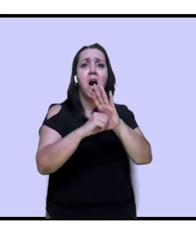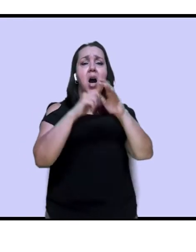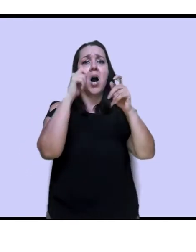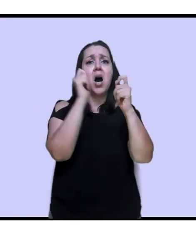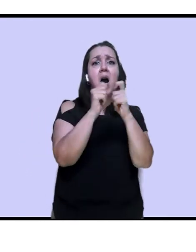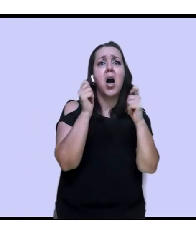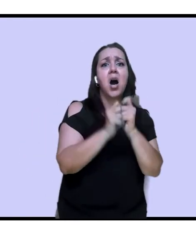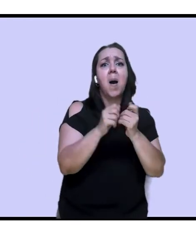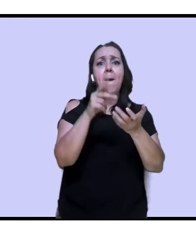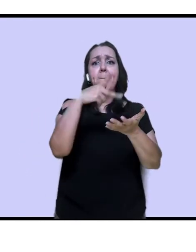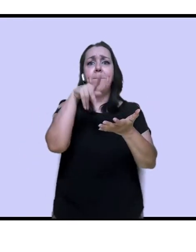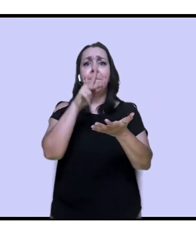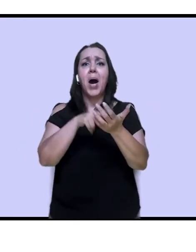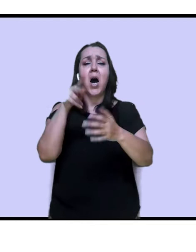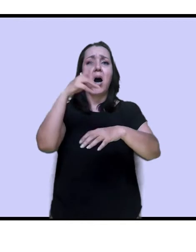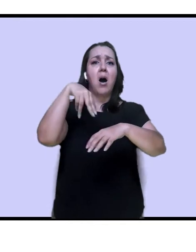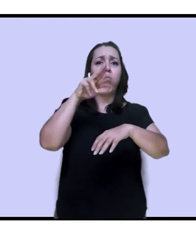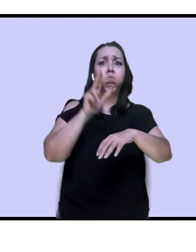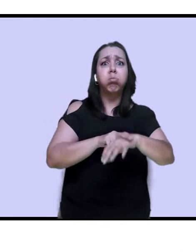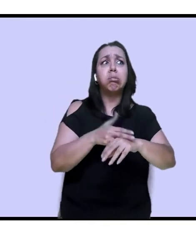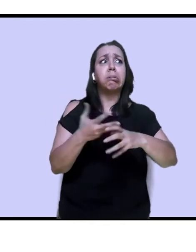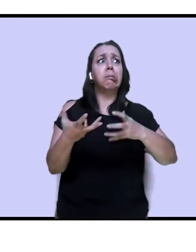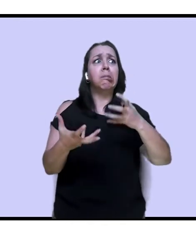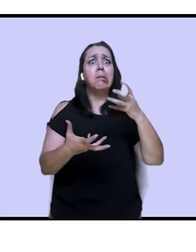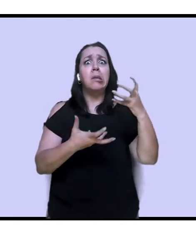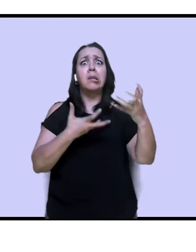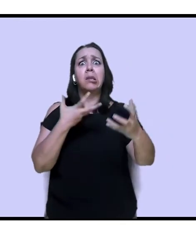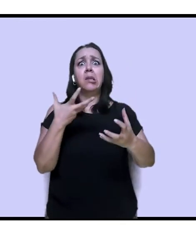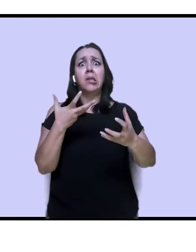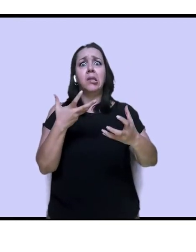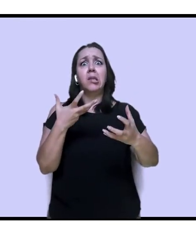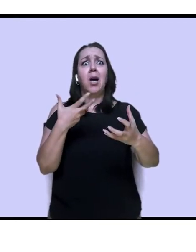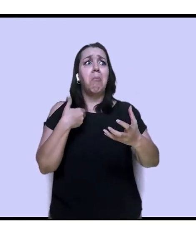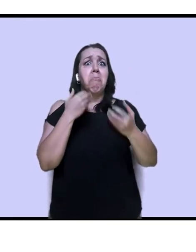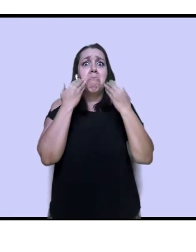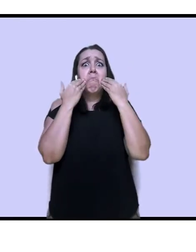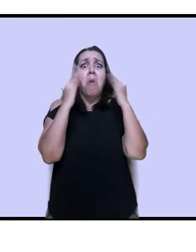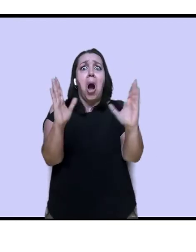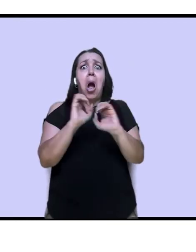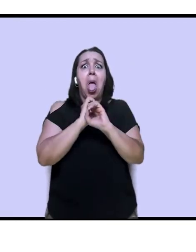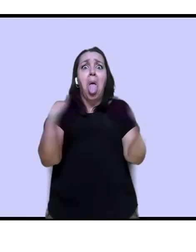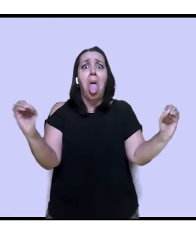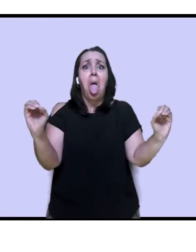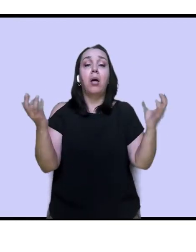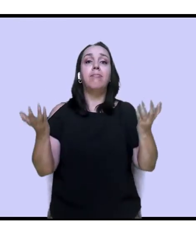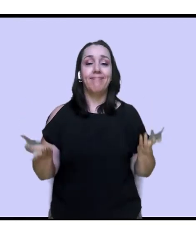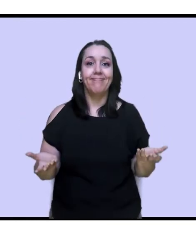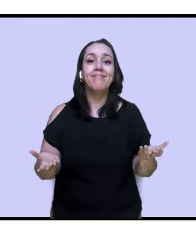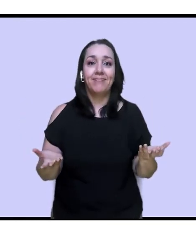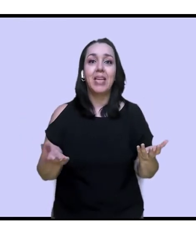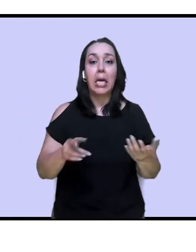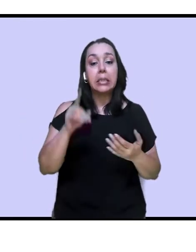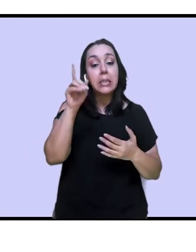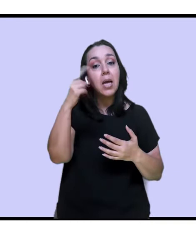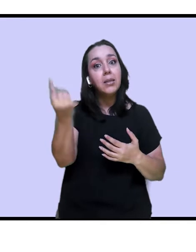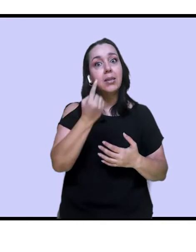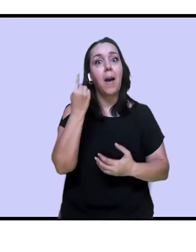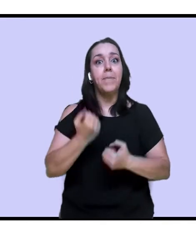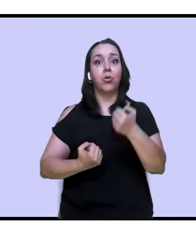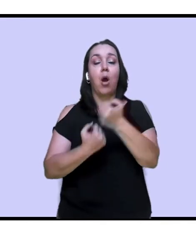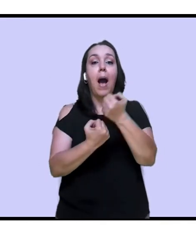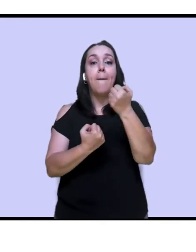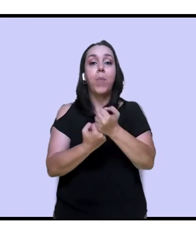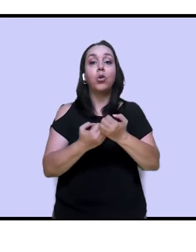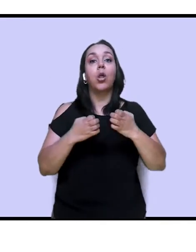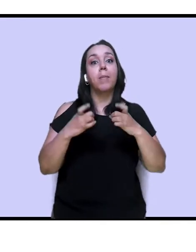símbolos específicos, sobre parques nacionales y demás, ¿verdad? Que yo no tengo la más mínima idea. Entonces siempre los